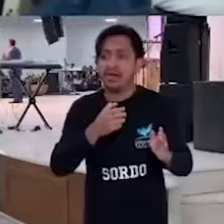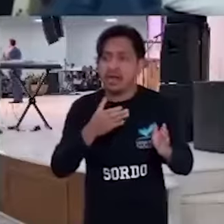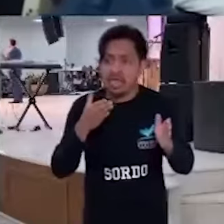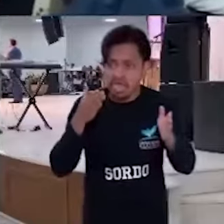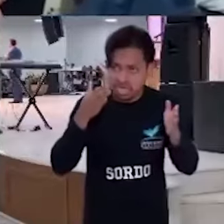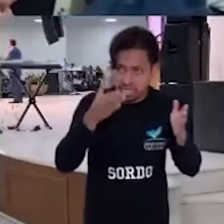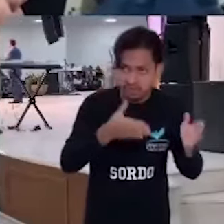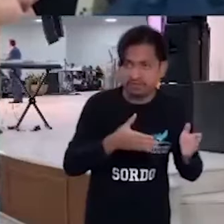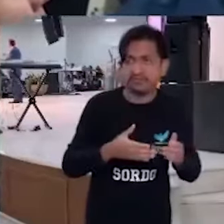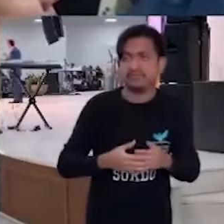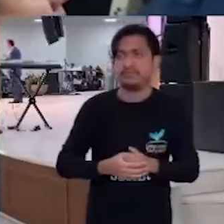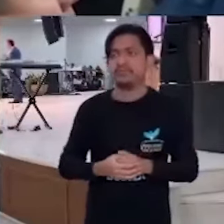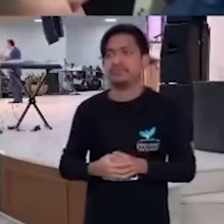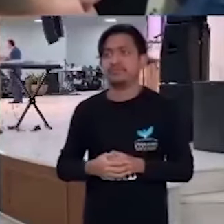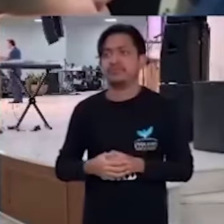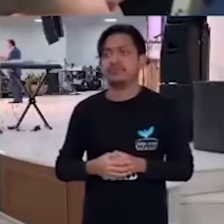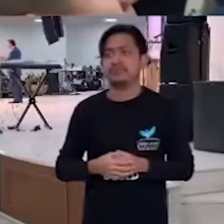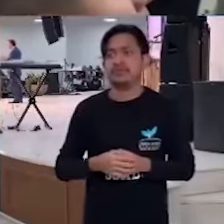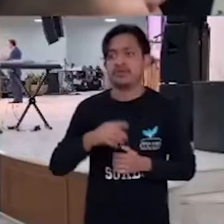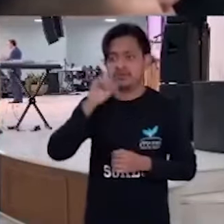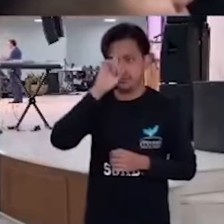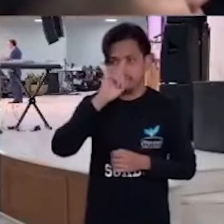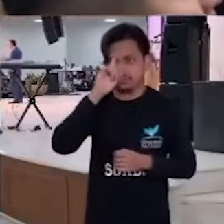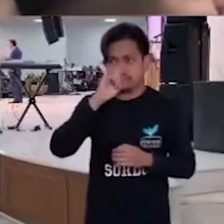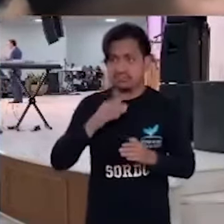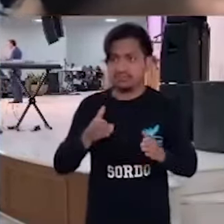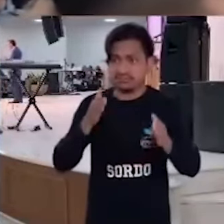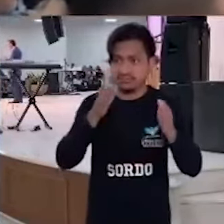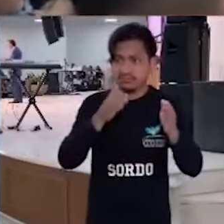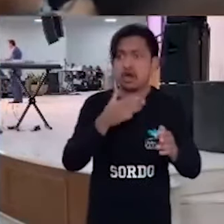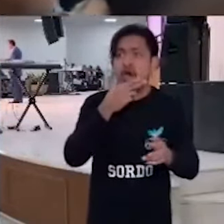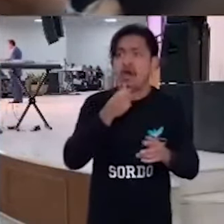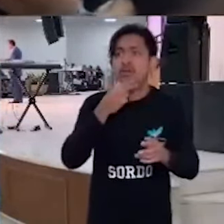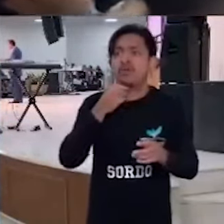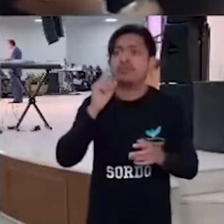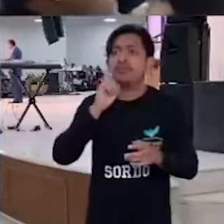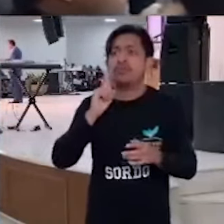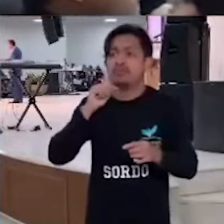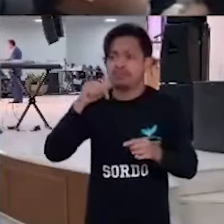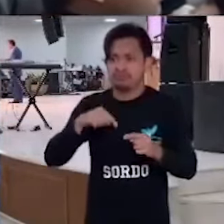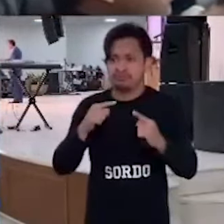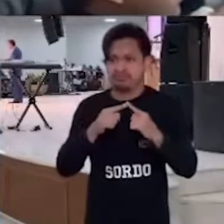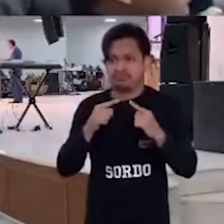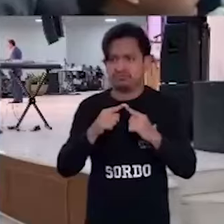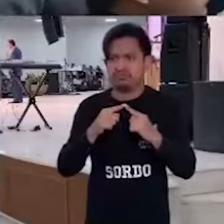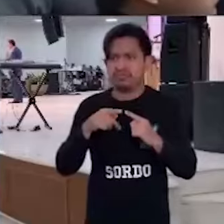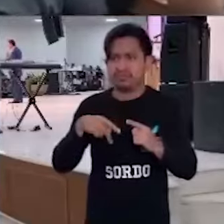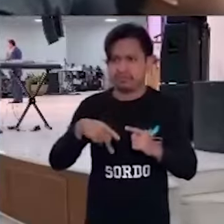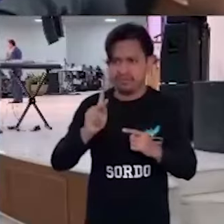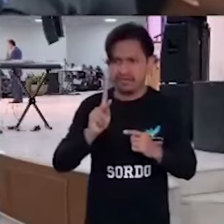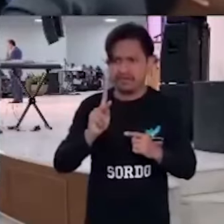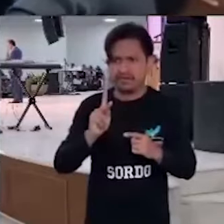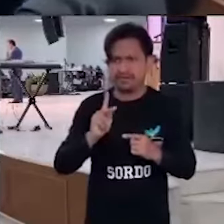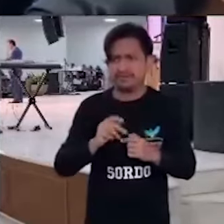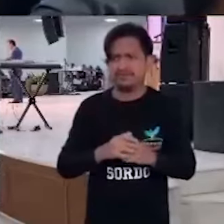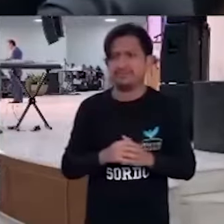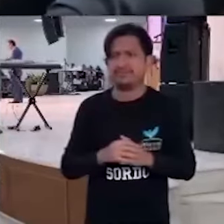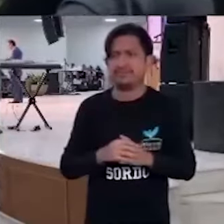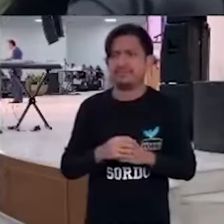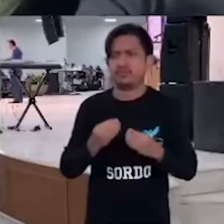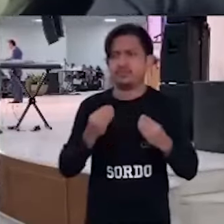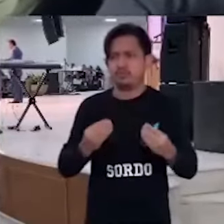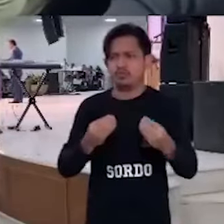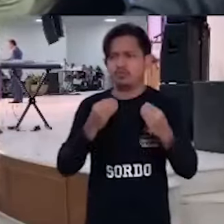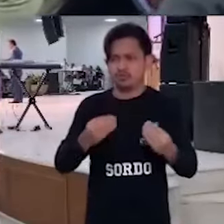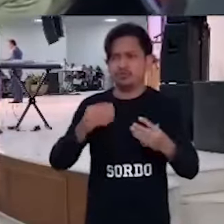hablar, aconsejar a hombres y mujeres de la iglesia. Sin embargo, hermanos, debemos ser muy sabios y